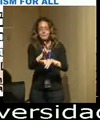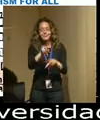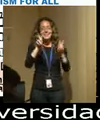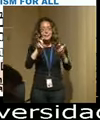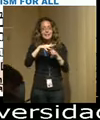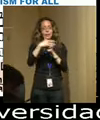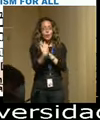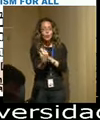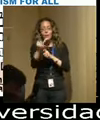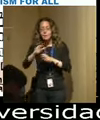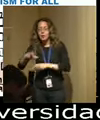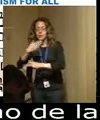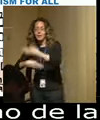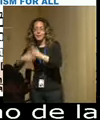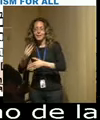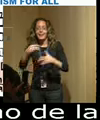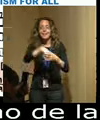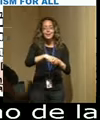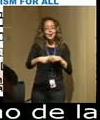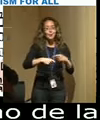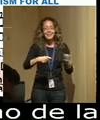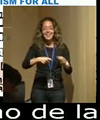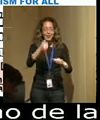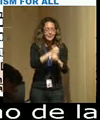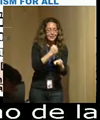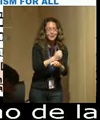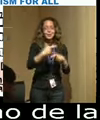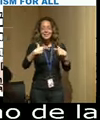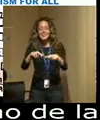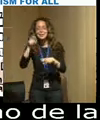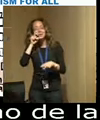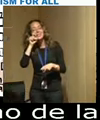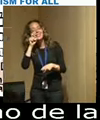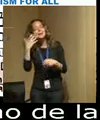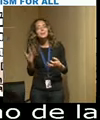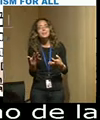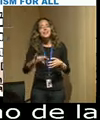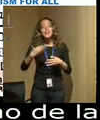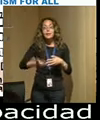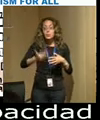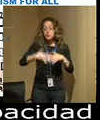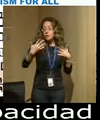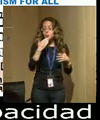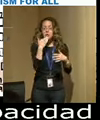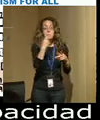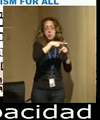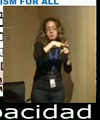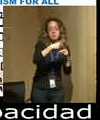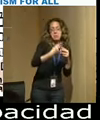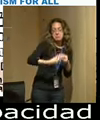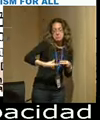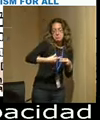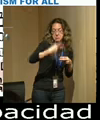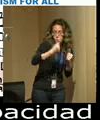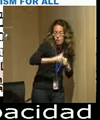de las personas con discapacidad en el mercado de trabajo, el sector turístico y algo muy importante como son los niveles de salario y la satisfacción.